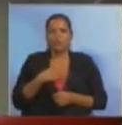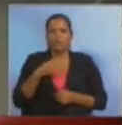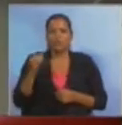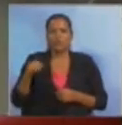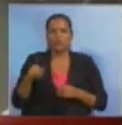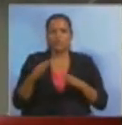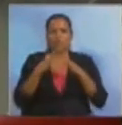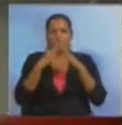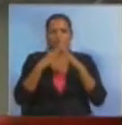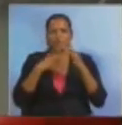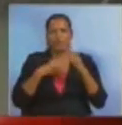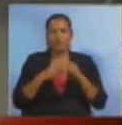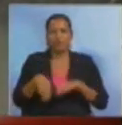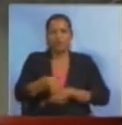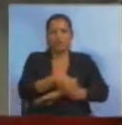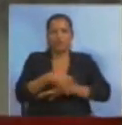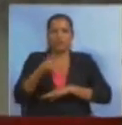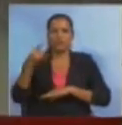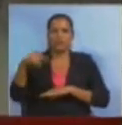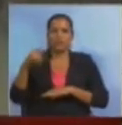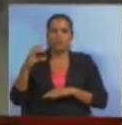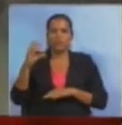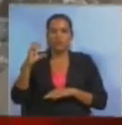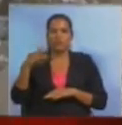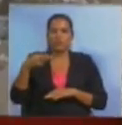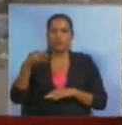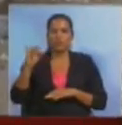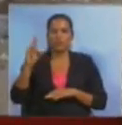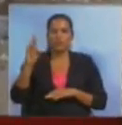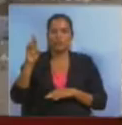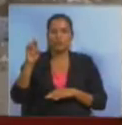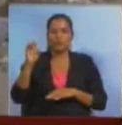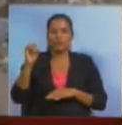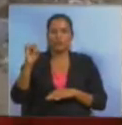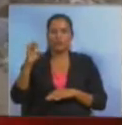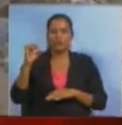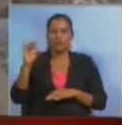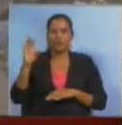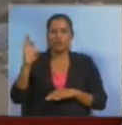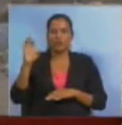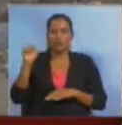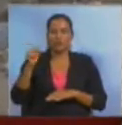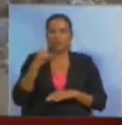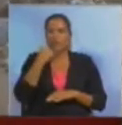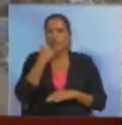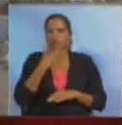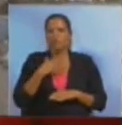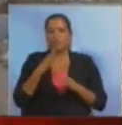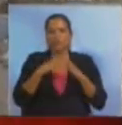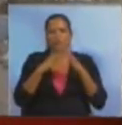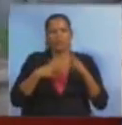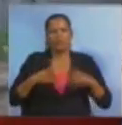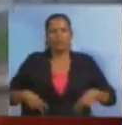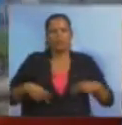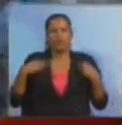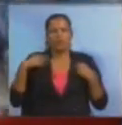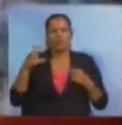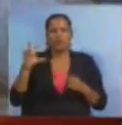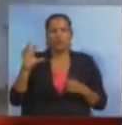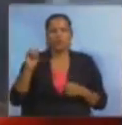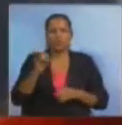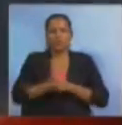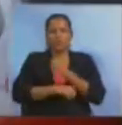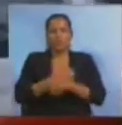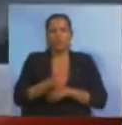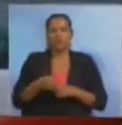vivienda ubicada en la calle Piedraíta entre Colón y Olmedo se ve afectada, porque en el bien ha vivido 30 años y la casa